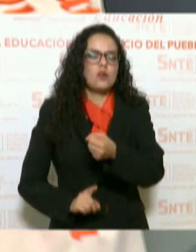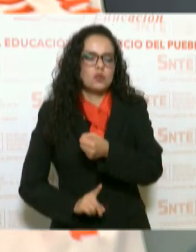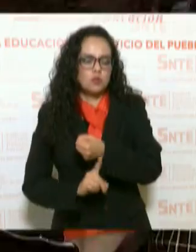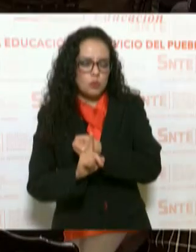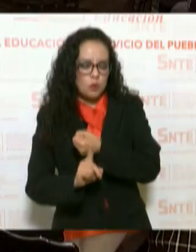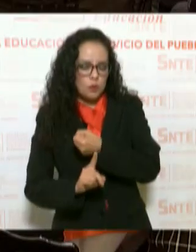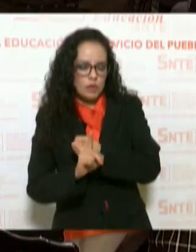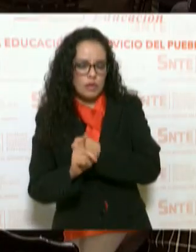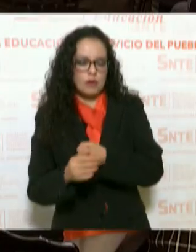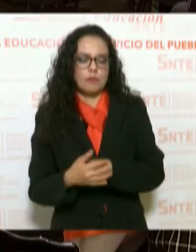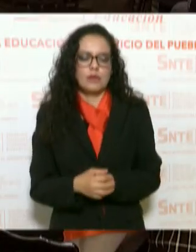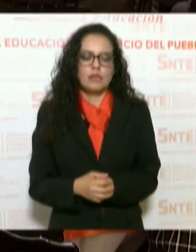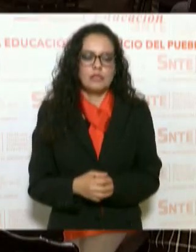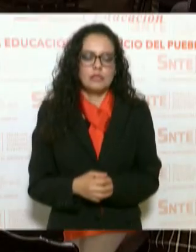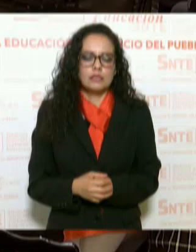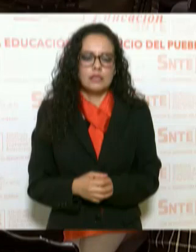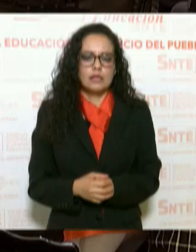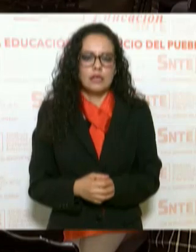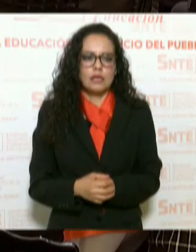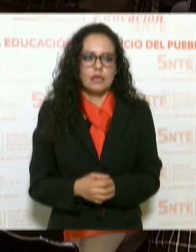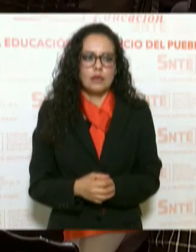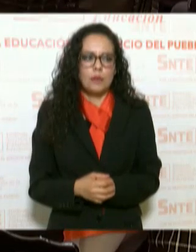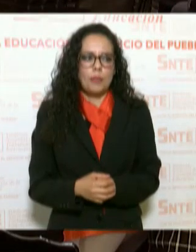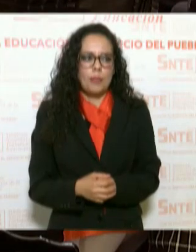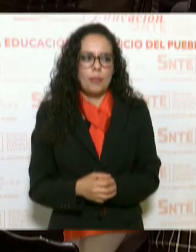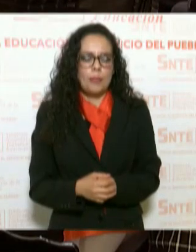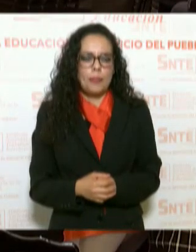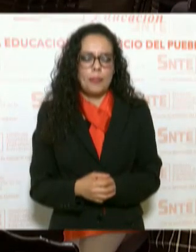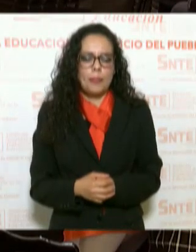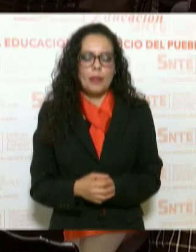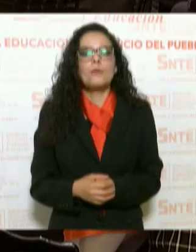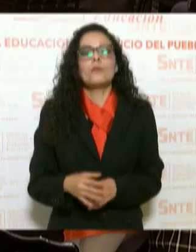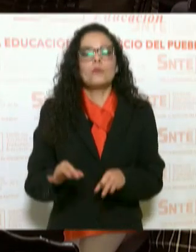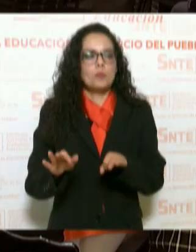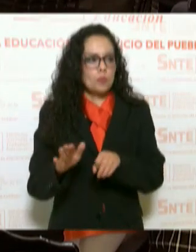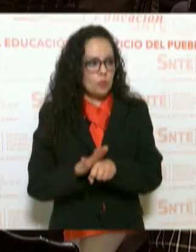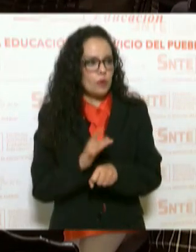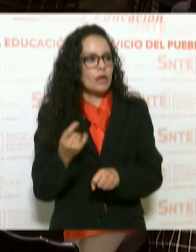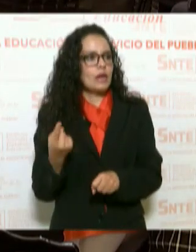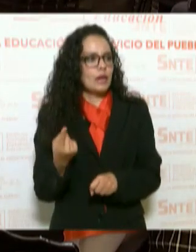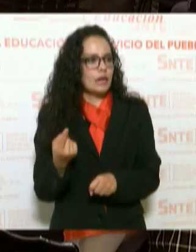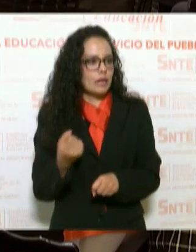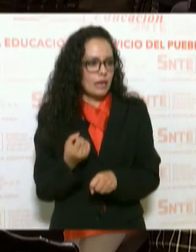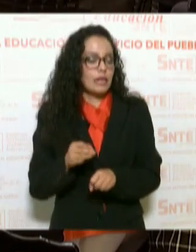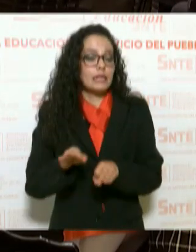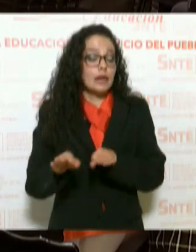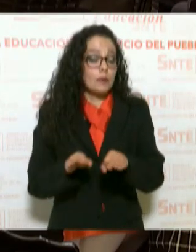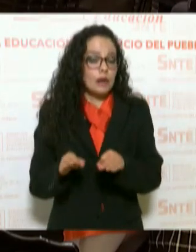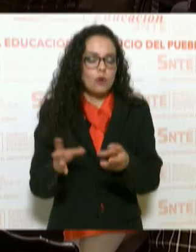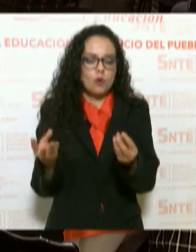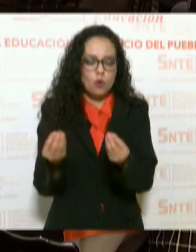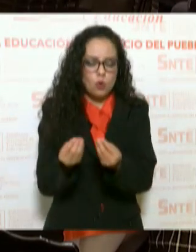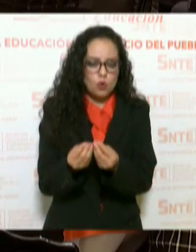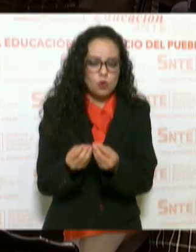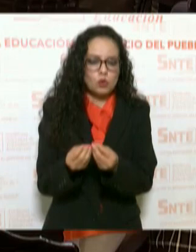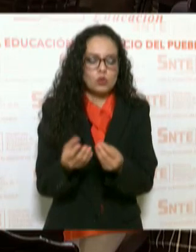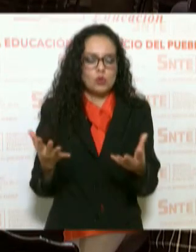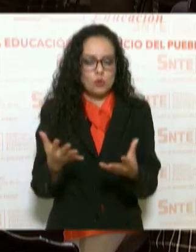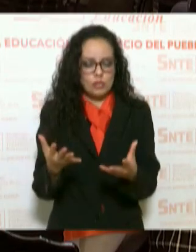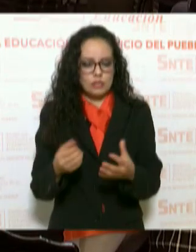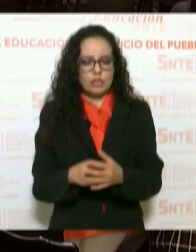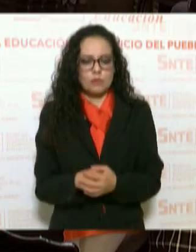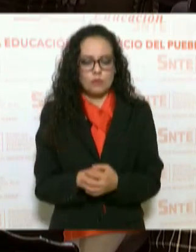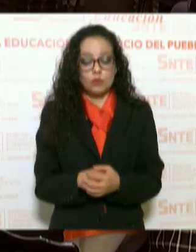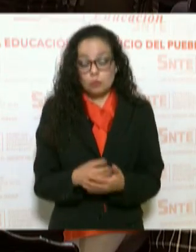educativos, a efecto de mejorar las condiciones de trabajo y de vida de los docentes.